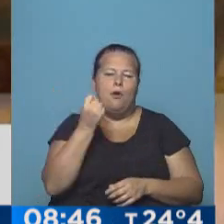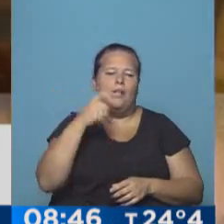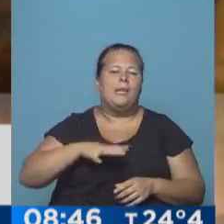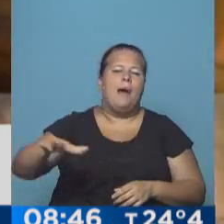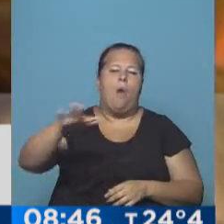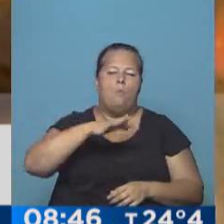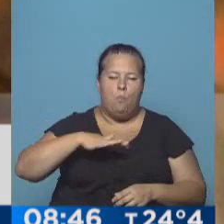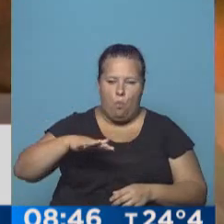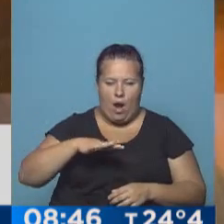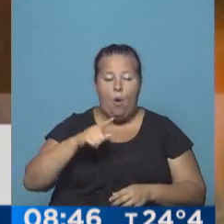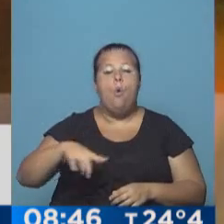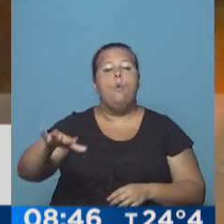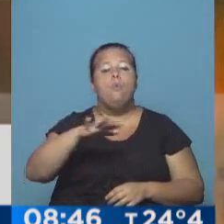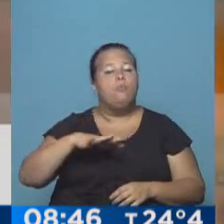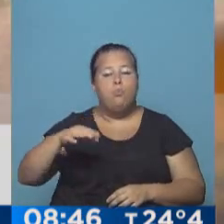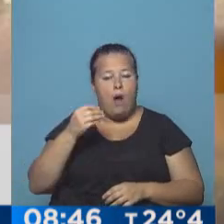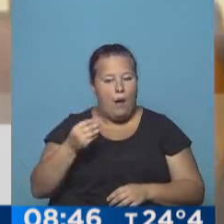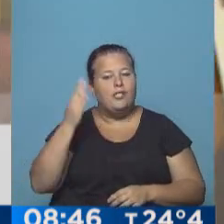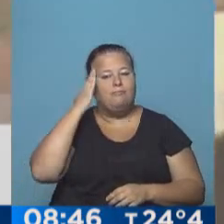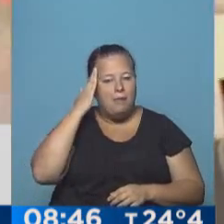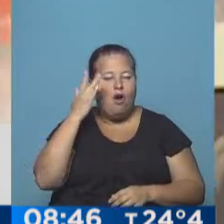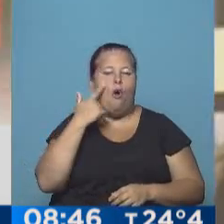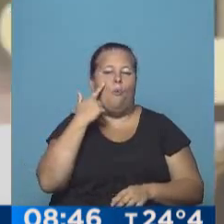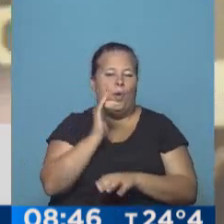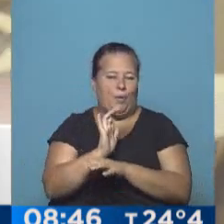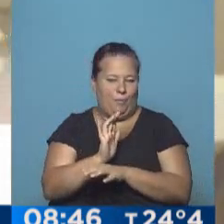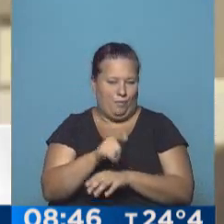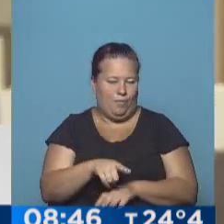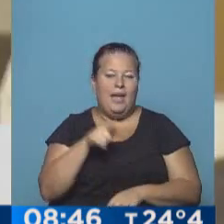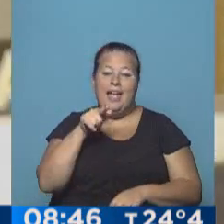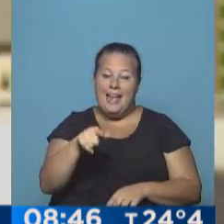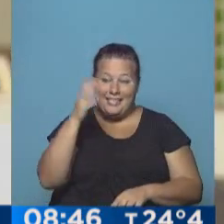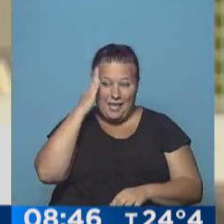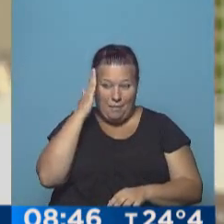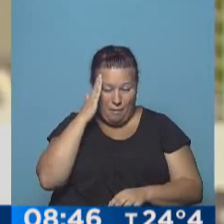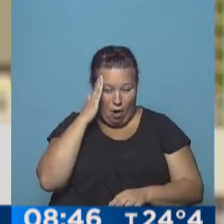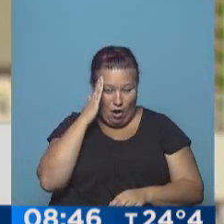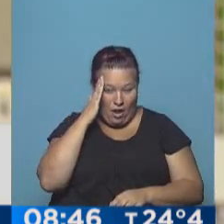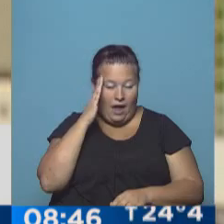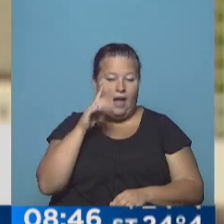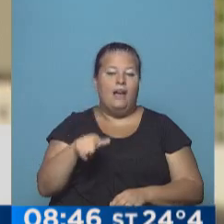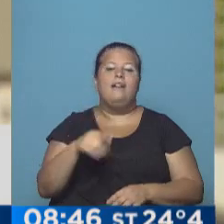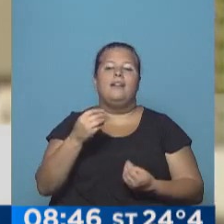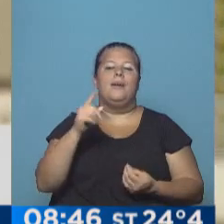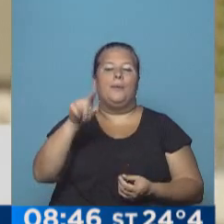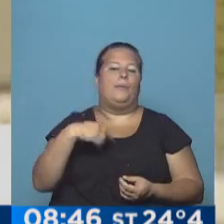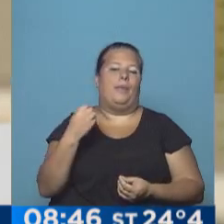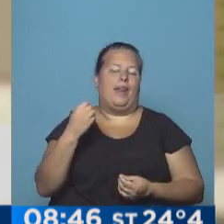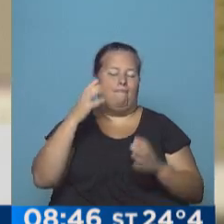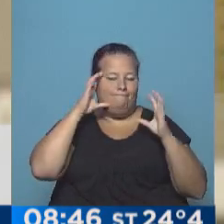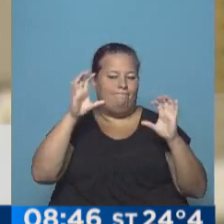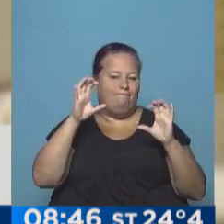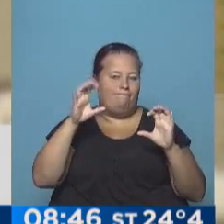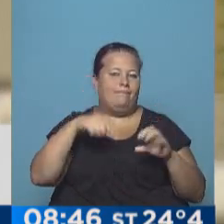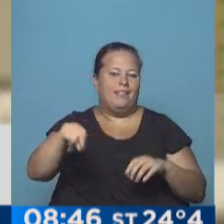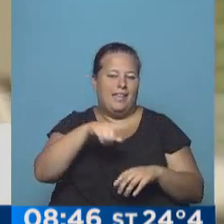pueblo. Un pueblo es memoria viva. Esa memoria hace que tengamos el recuerdo